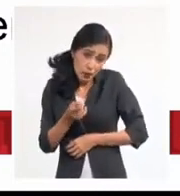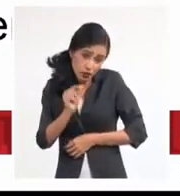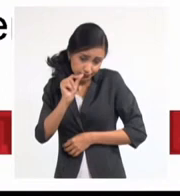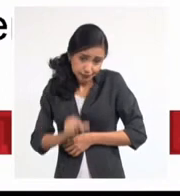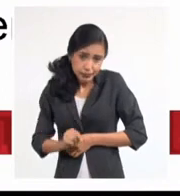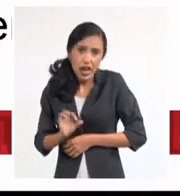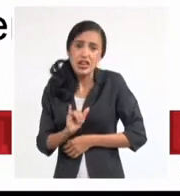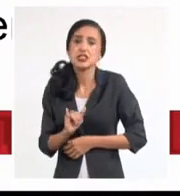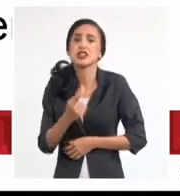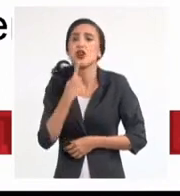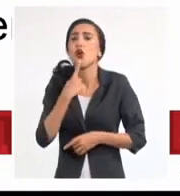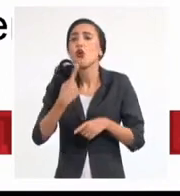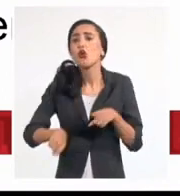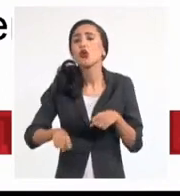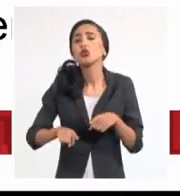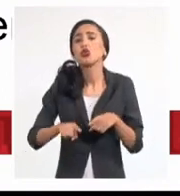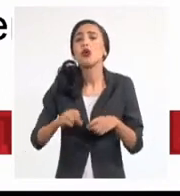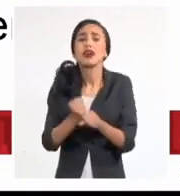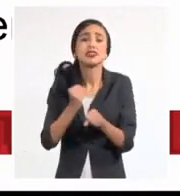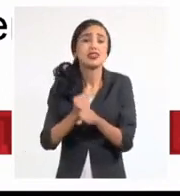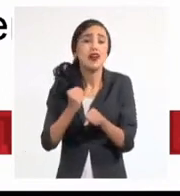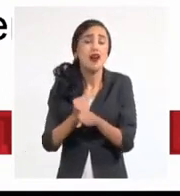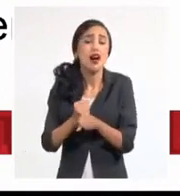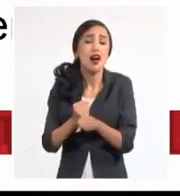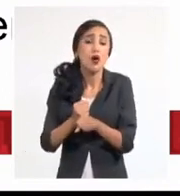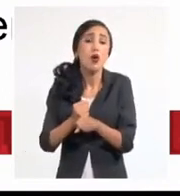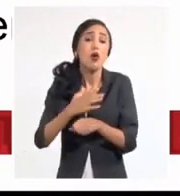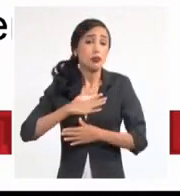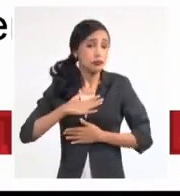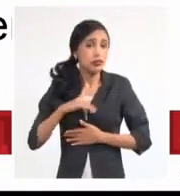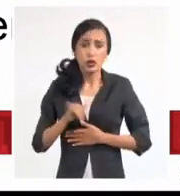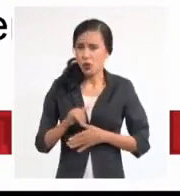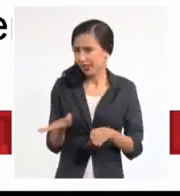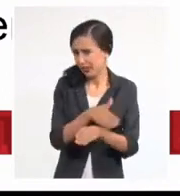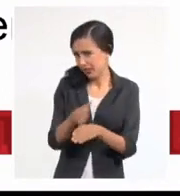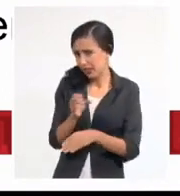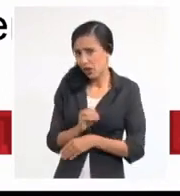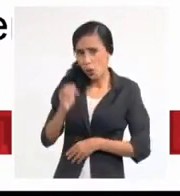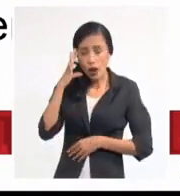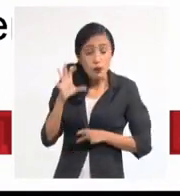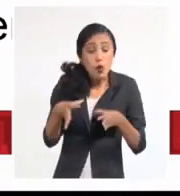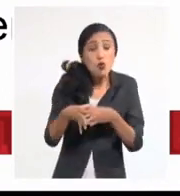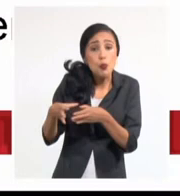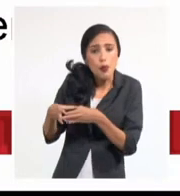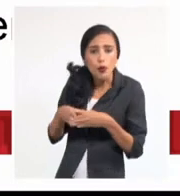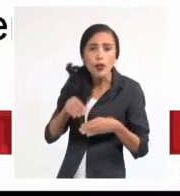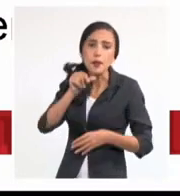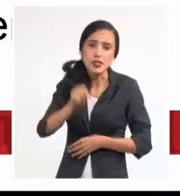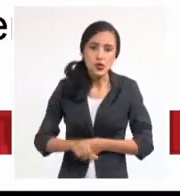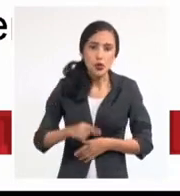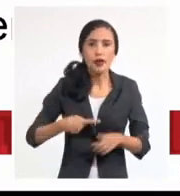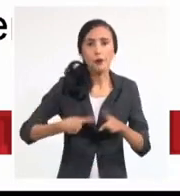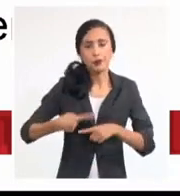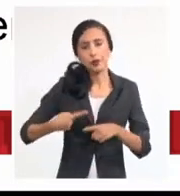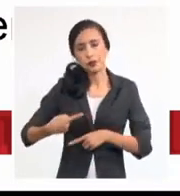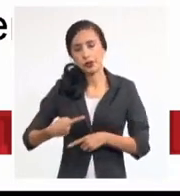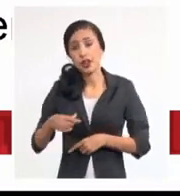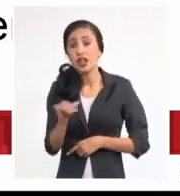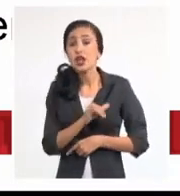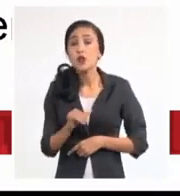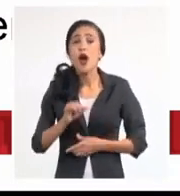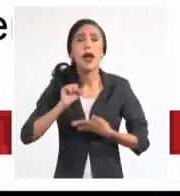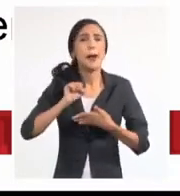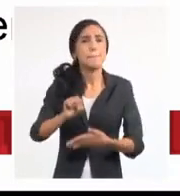sector no estatal de la economía. Se basan también en las campañas permanentes para tergiversar nuestra historia